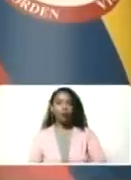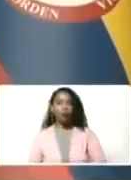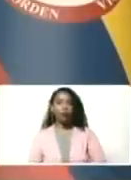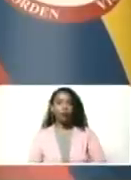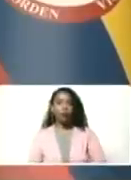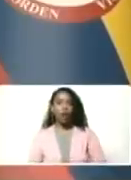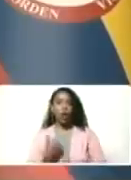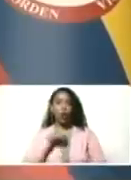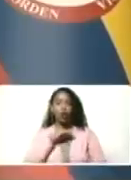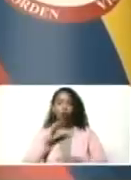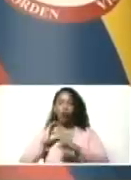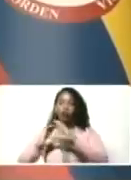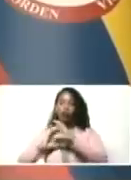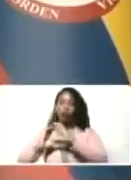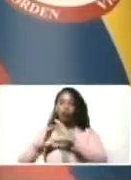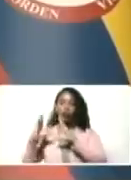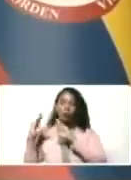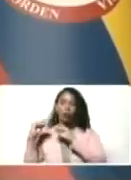hemos conversado